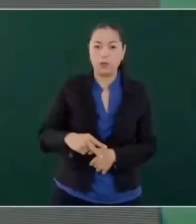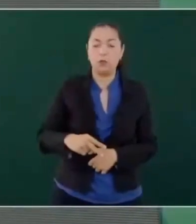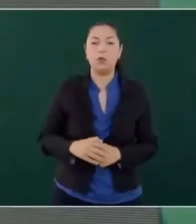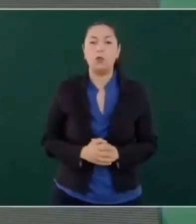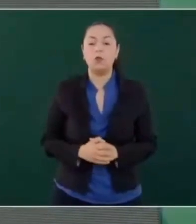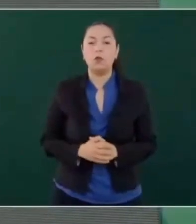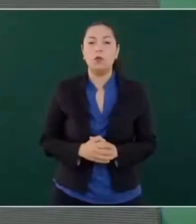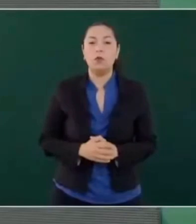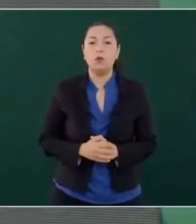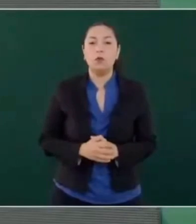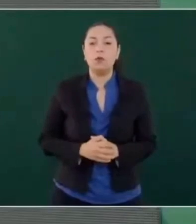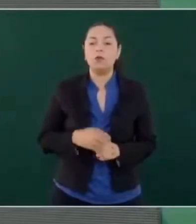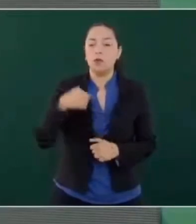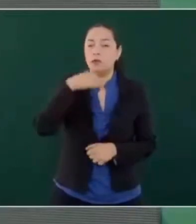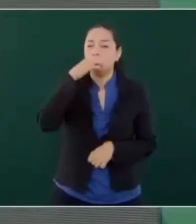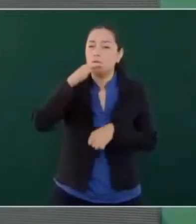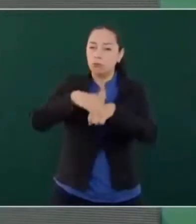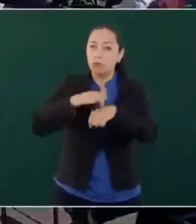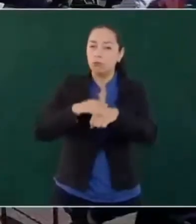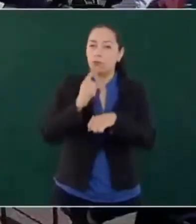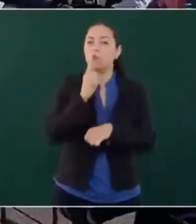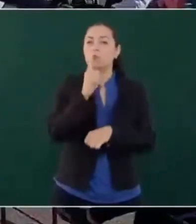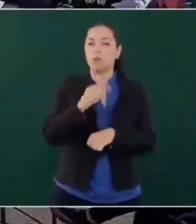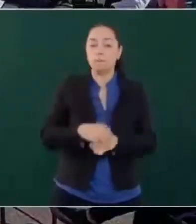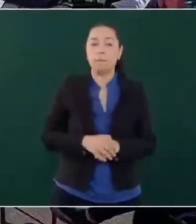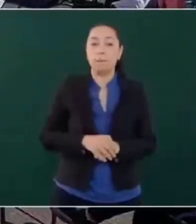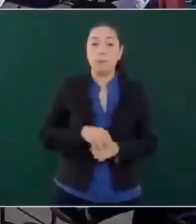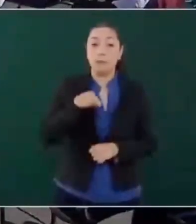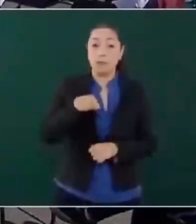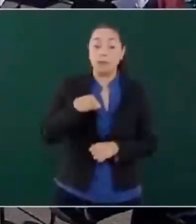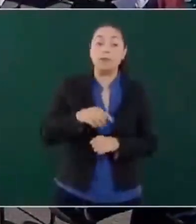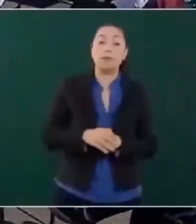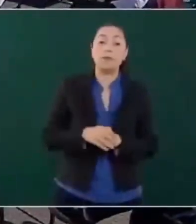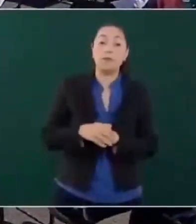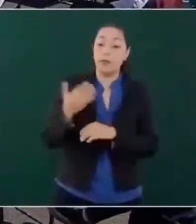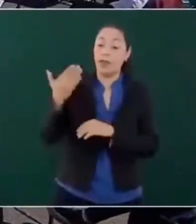Les doy un dato: en 5 sexenios,